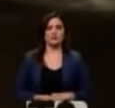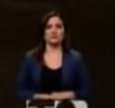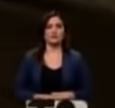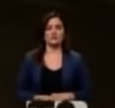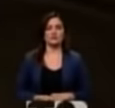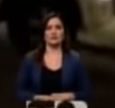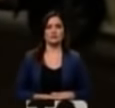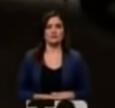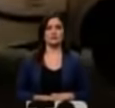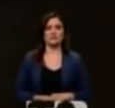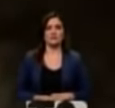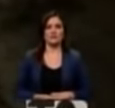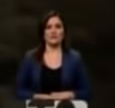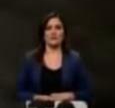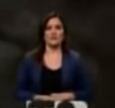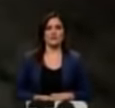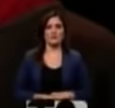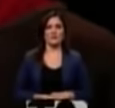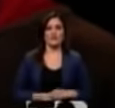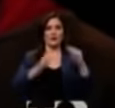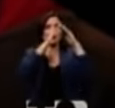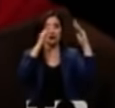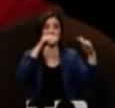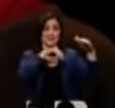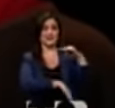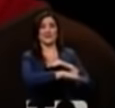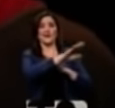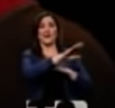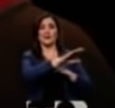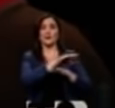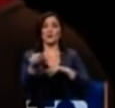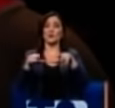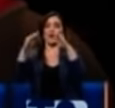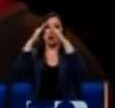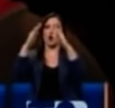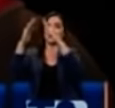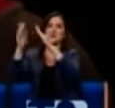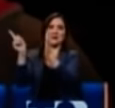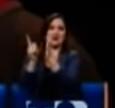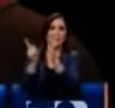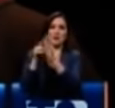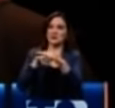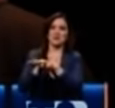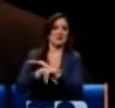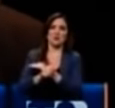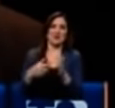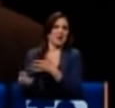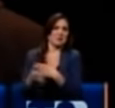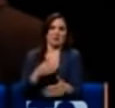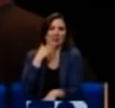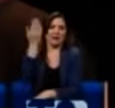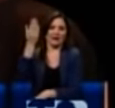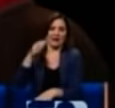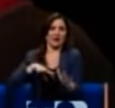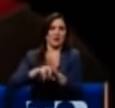Sí, ha habido robos en varios domicilios, incluso se llegaron a meter en el condominio donde que se supone que tienen alarmas